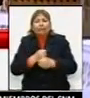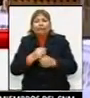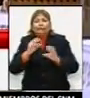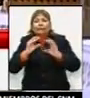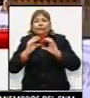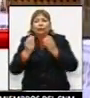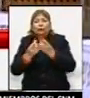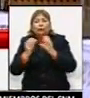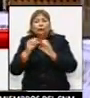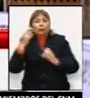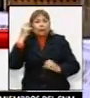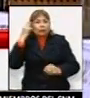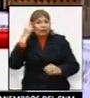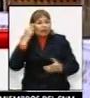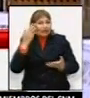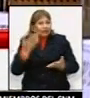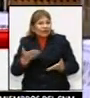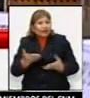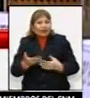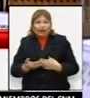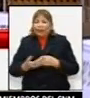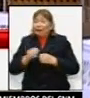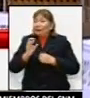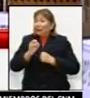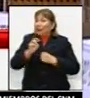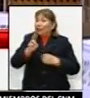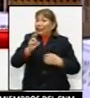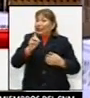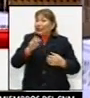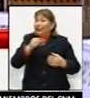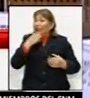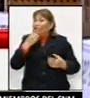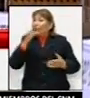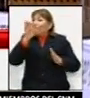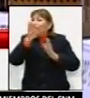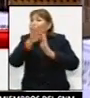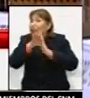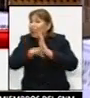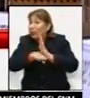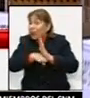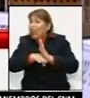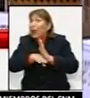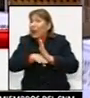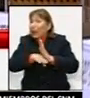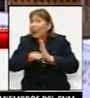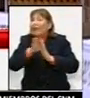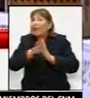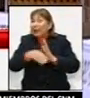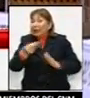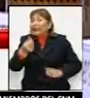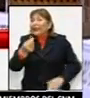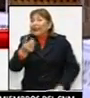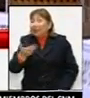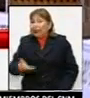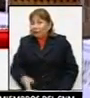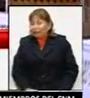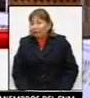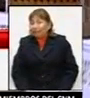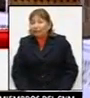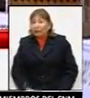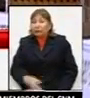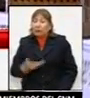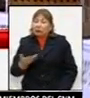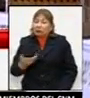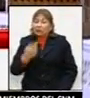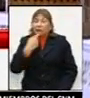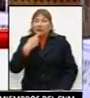partidos, pero resulta que el funcionamiento ordinario de los partidos es menor y se requiere menos dinero para eso. En pocas palabras,